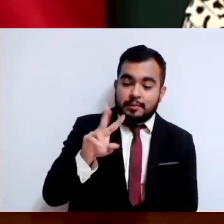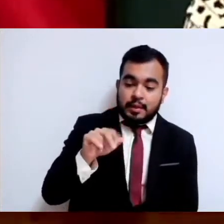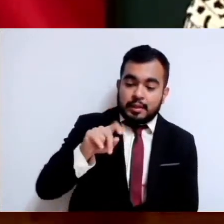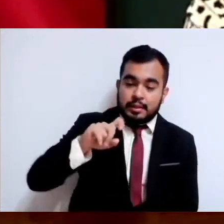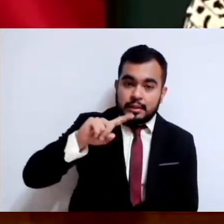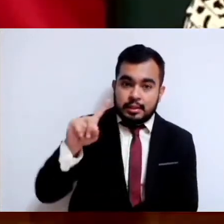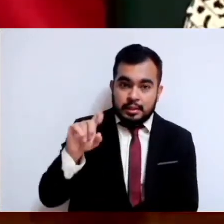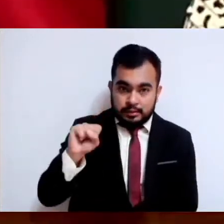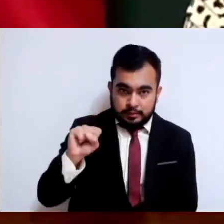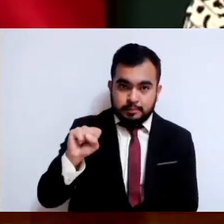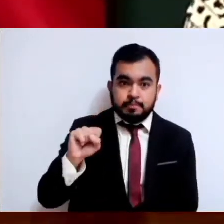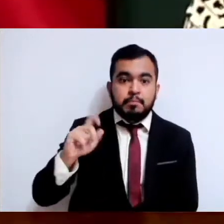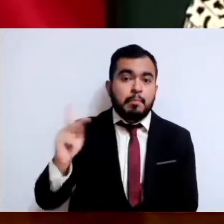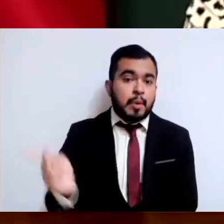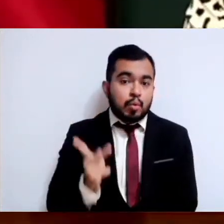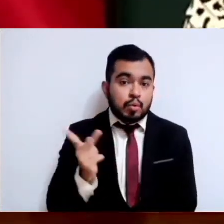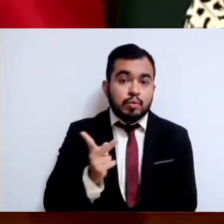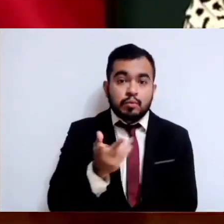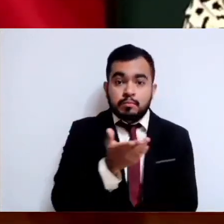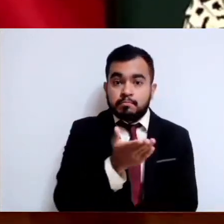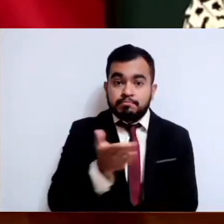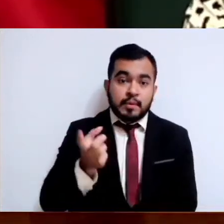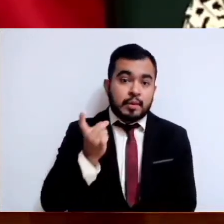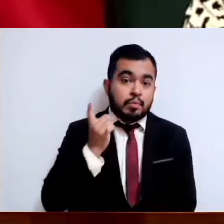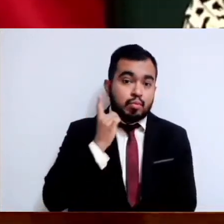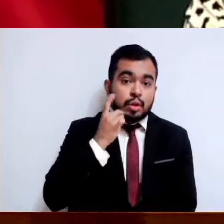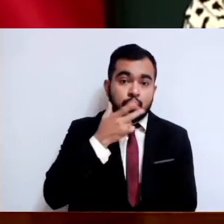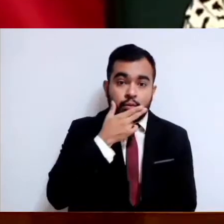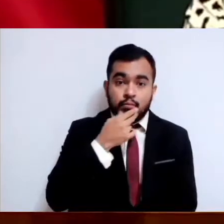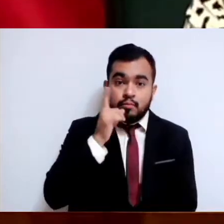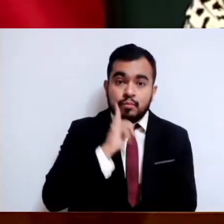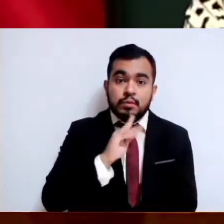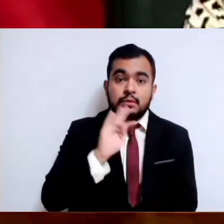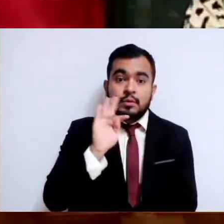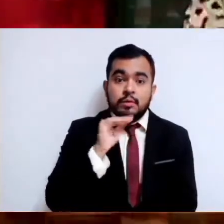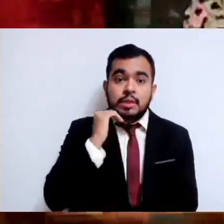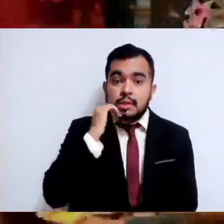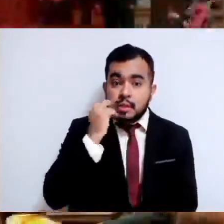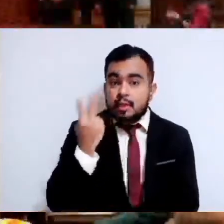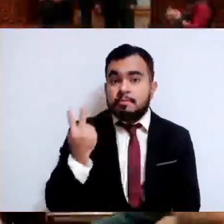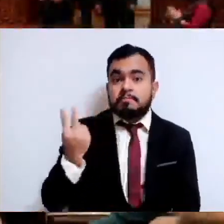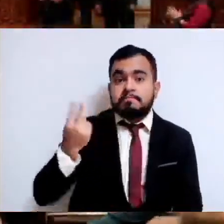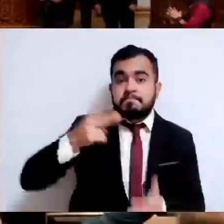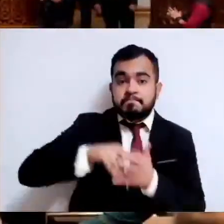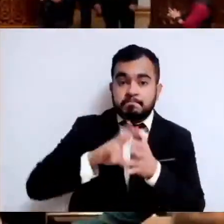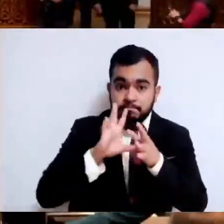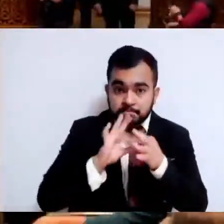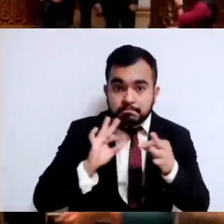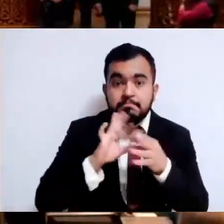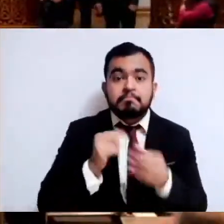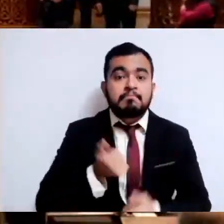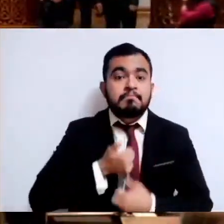Martínez y pregunto a las y los diputados si desean hacer uso de la palabra.